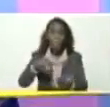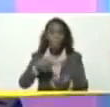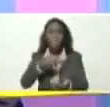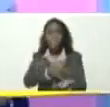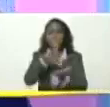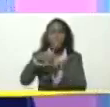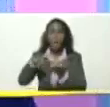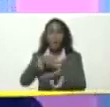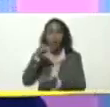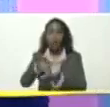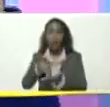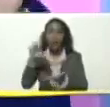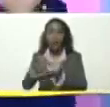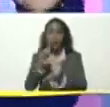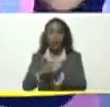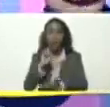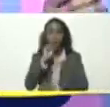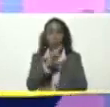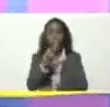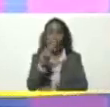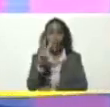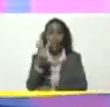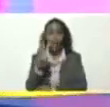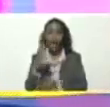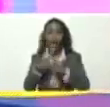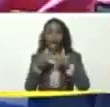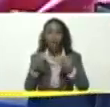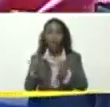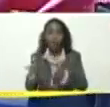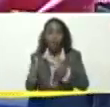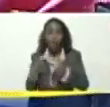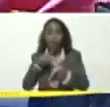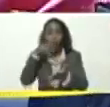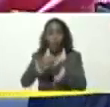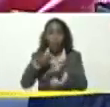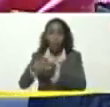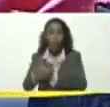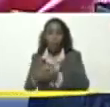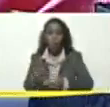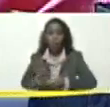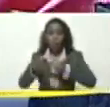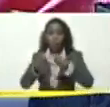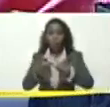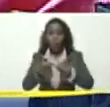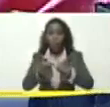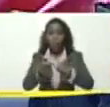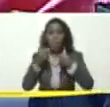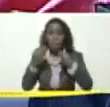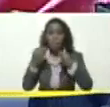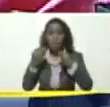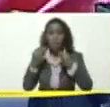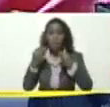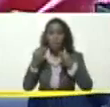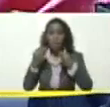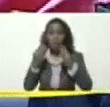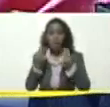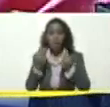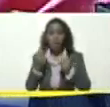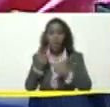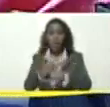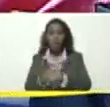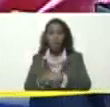hacerlo por la vía rápida del 1, 2, 3. Vamos a llamar de una vez a todos los ganadores de las menciones y les entregamos su mención para economía del